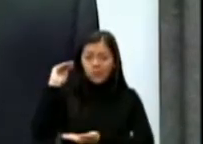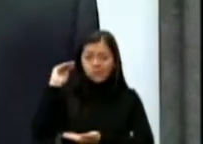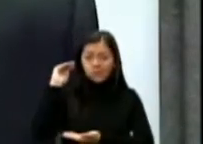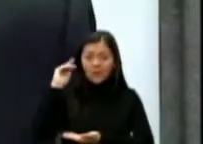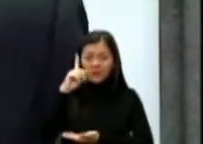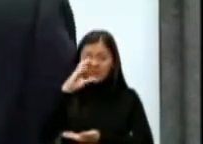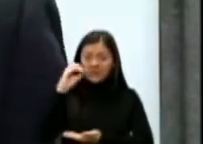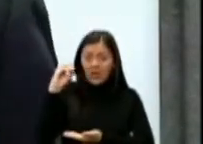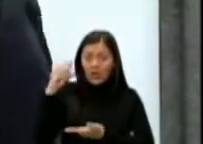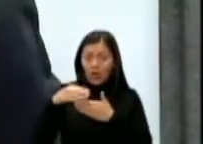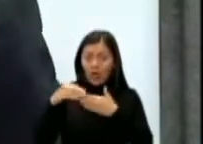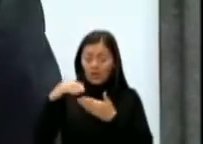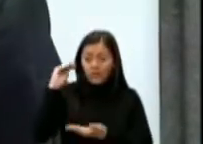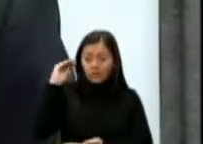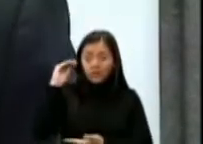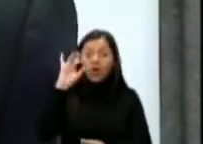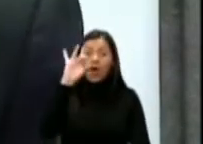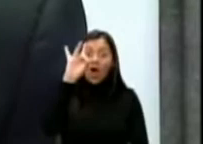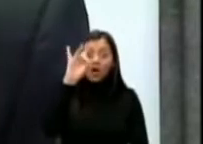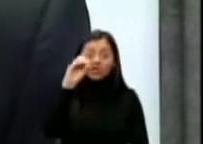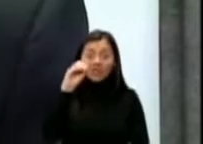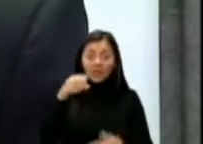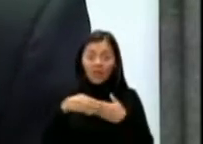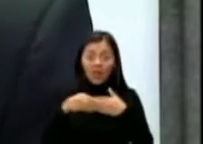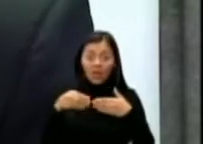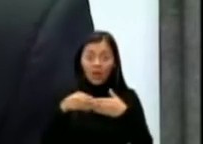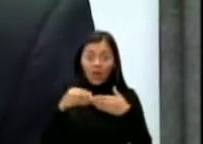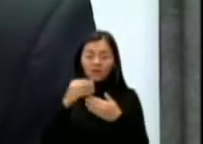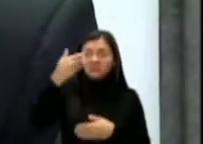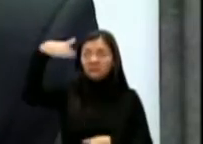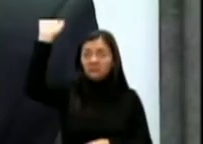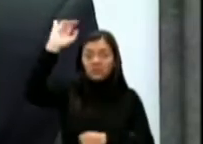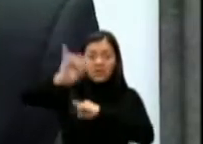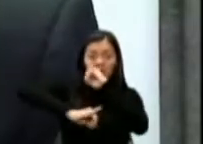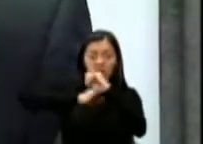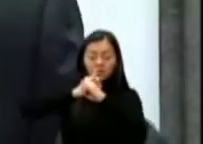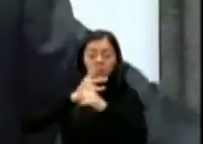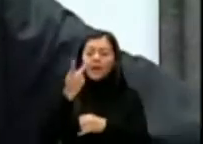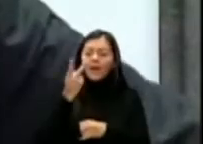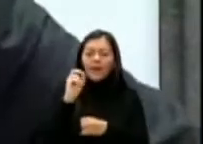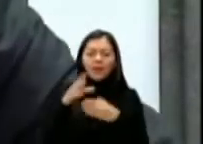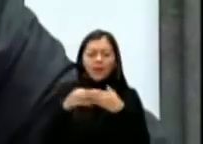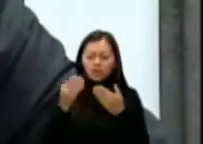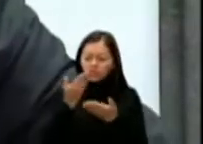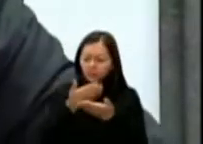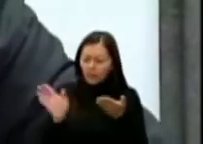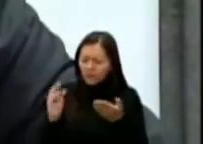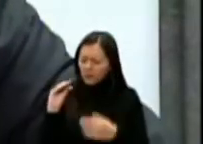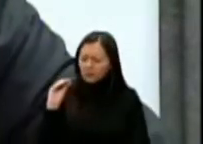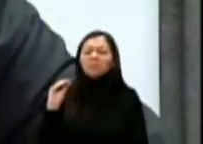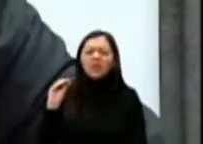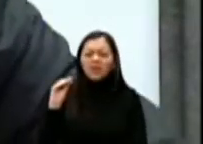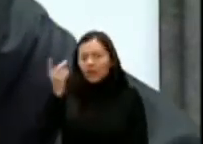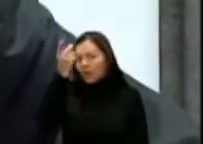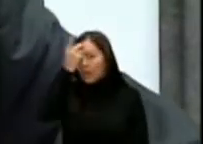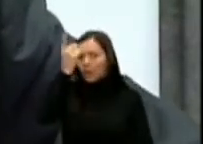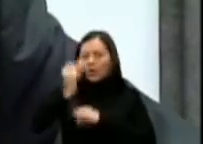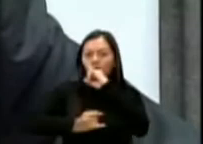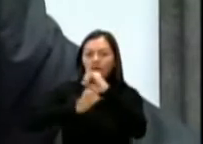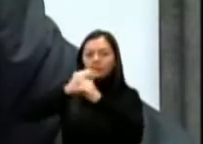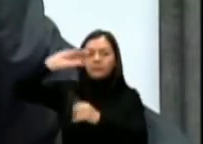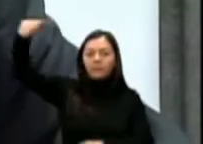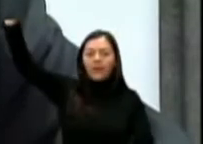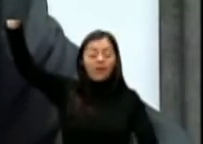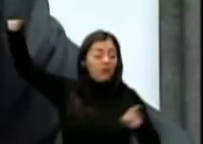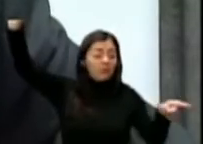y los 20 nos quieran para la región amazónica solamente dolaritos que quedaban era para pagar deuda externa no eran para